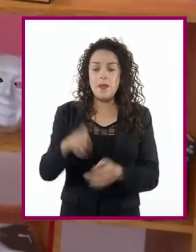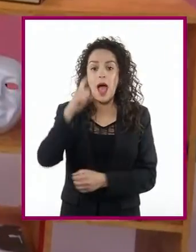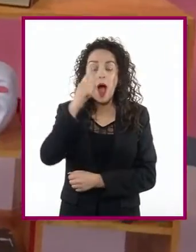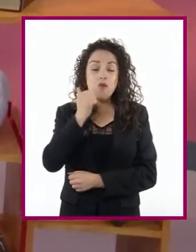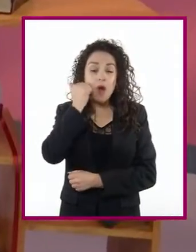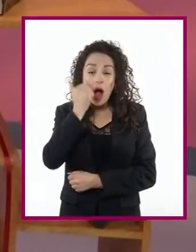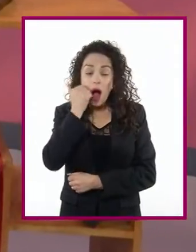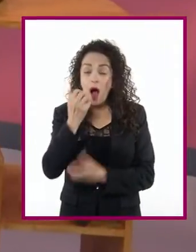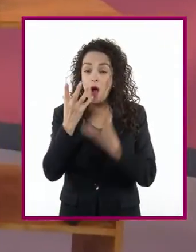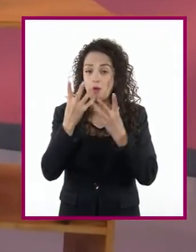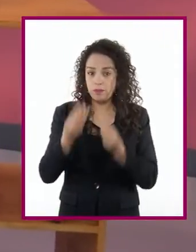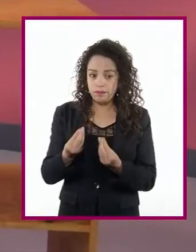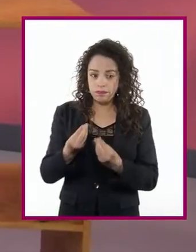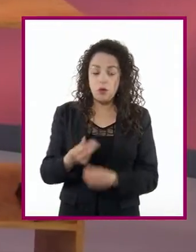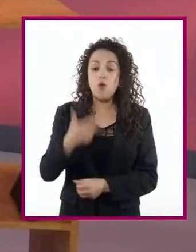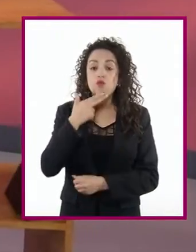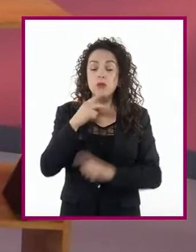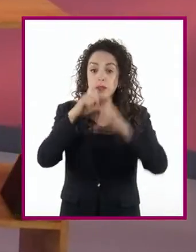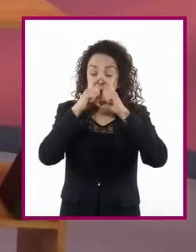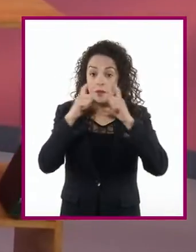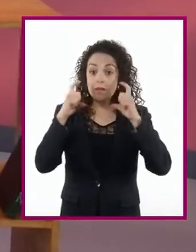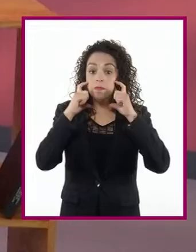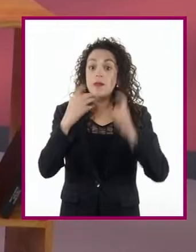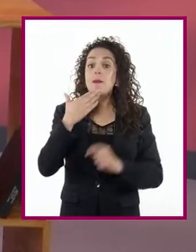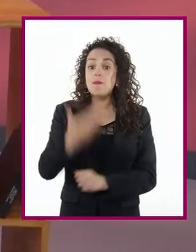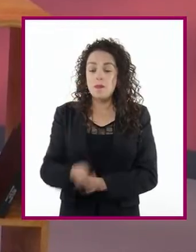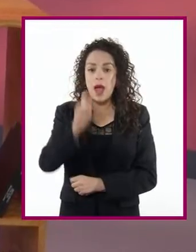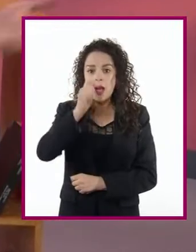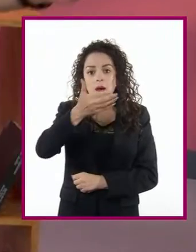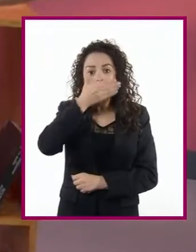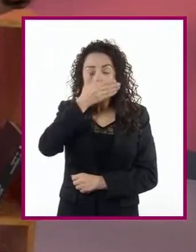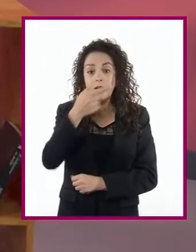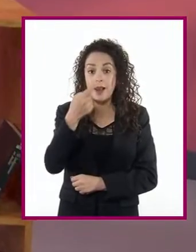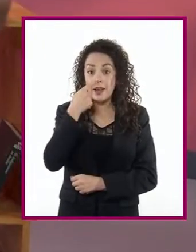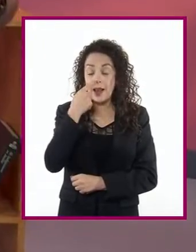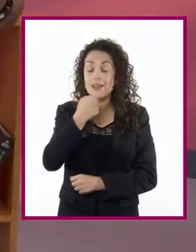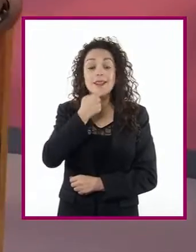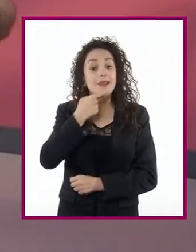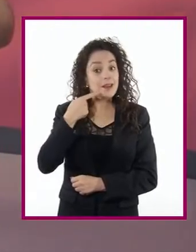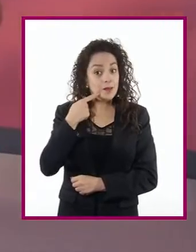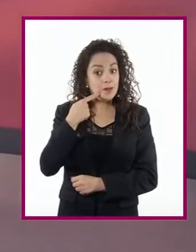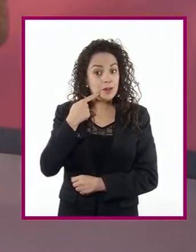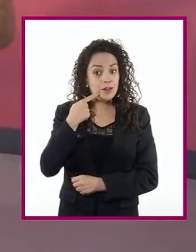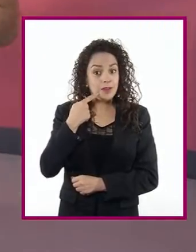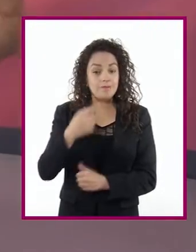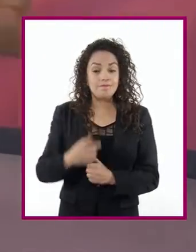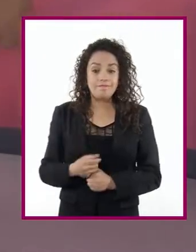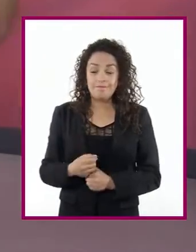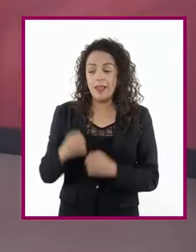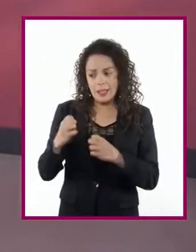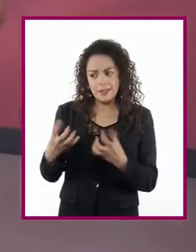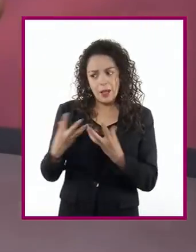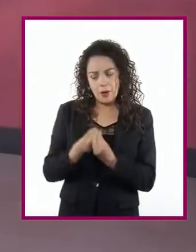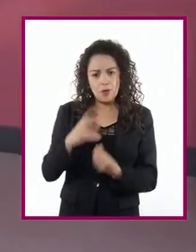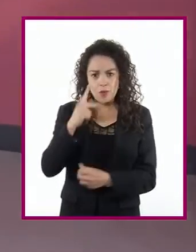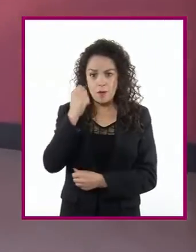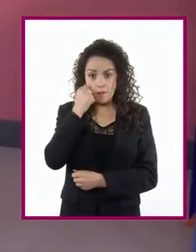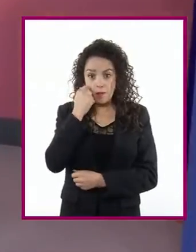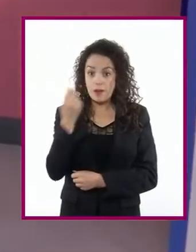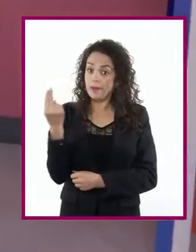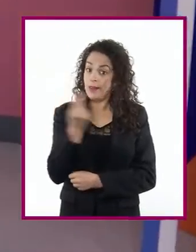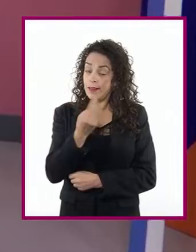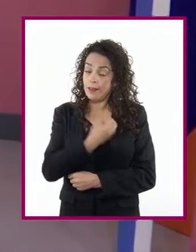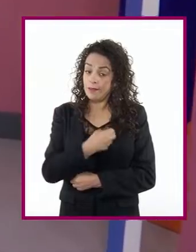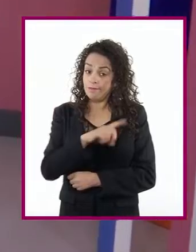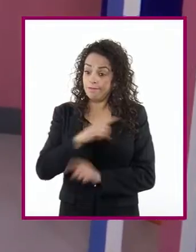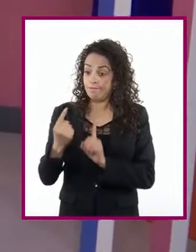jabón, usando el cubrebocas adecuadamente, de forma que cubra nariz y boca. Y aunque juntos, guardar y pedir la sana distancia.